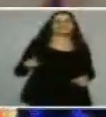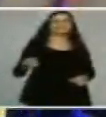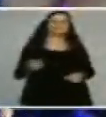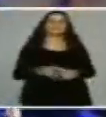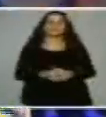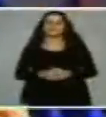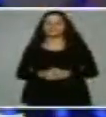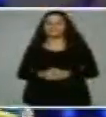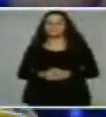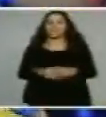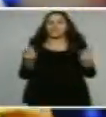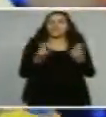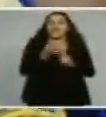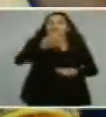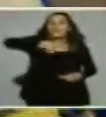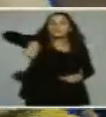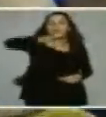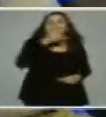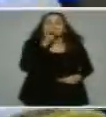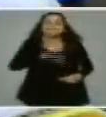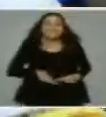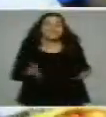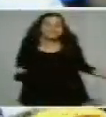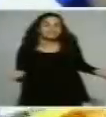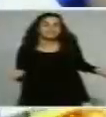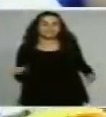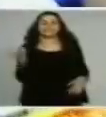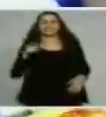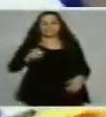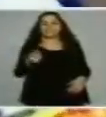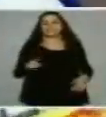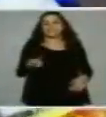chinchocito Con ustedes están